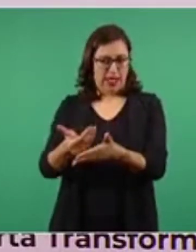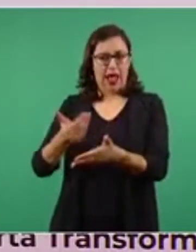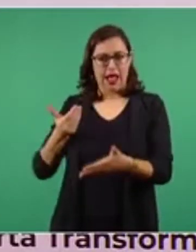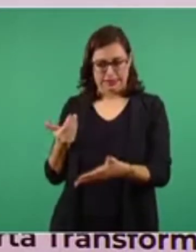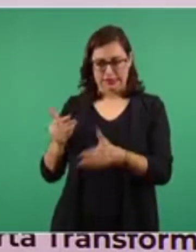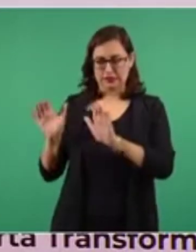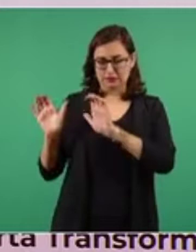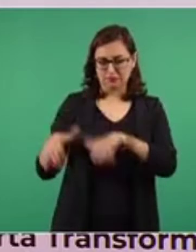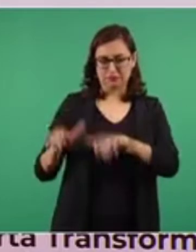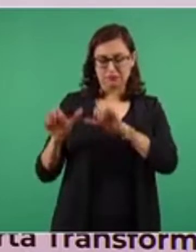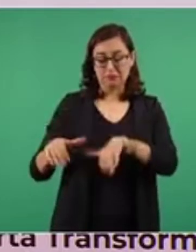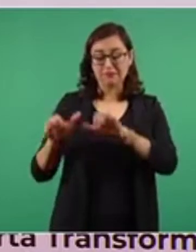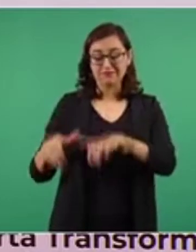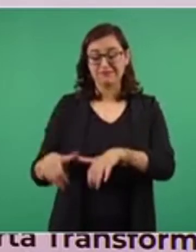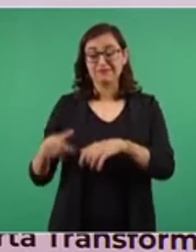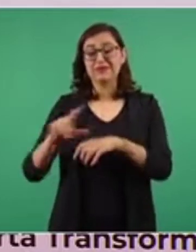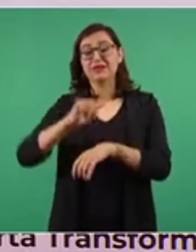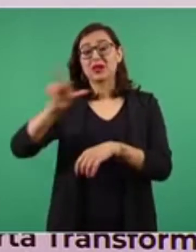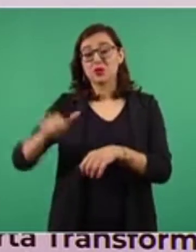perdieron